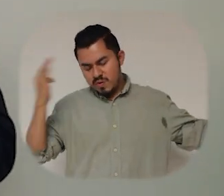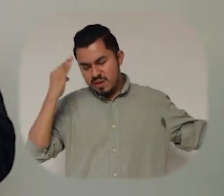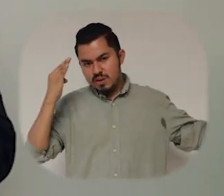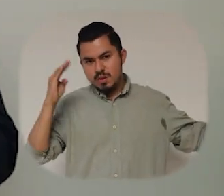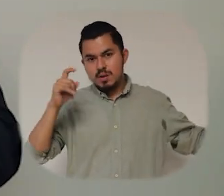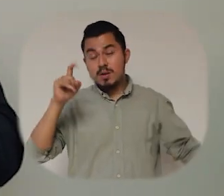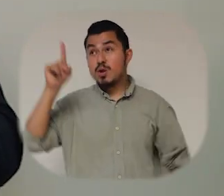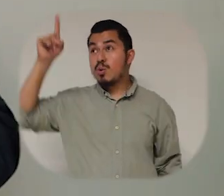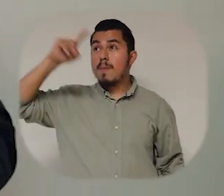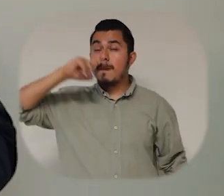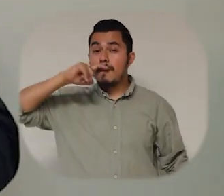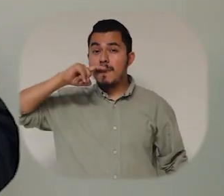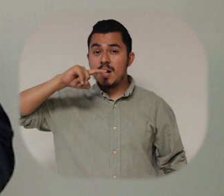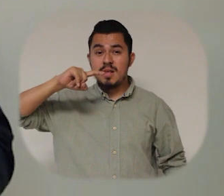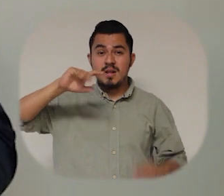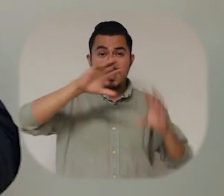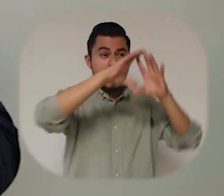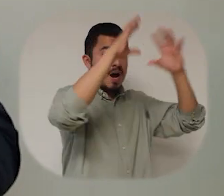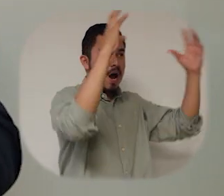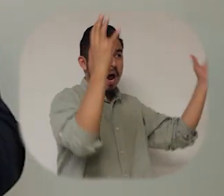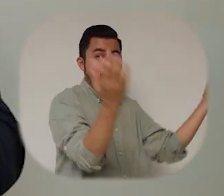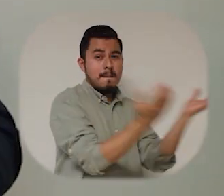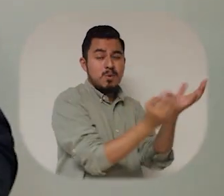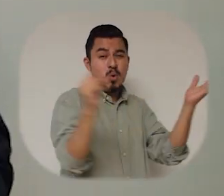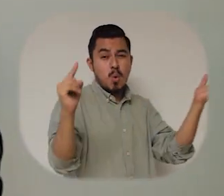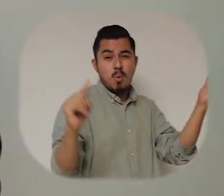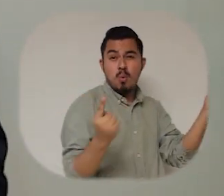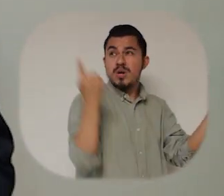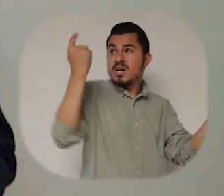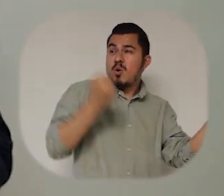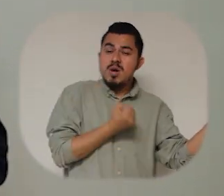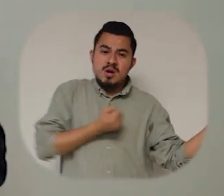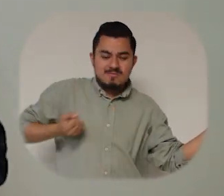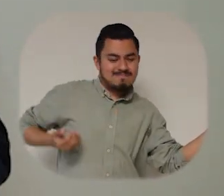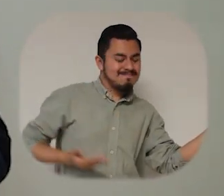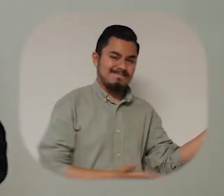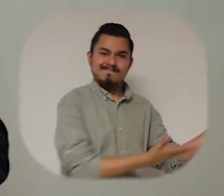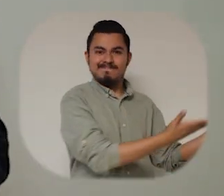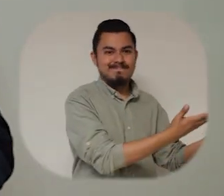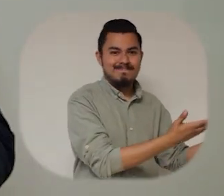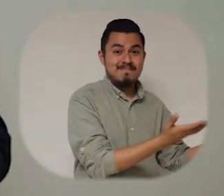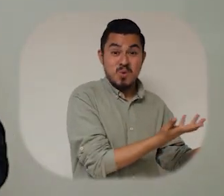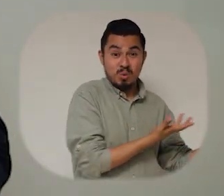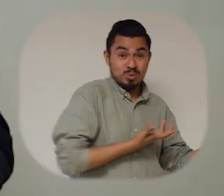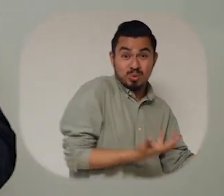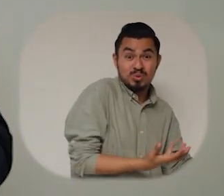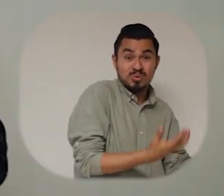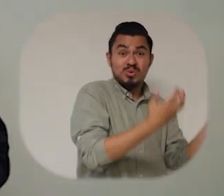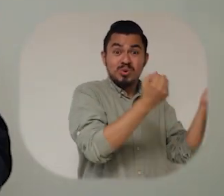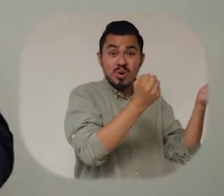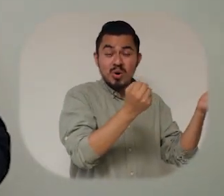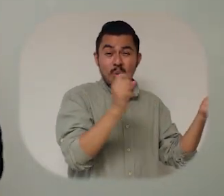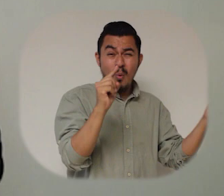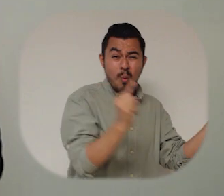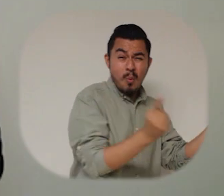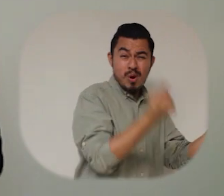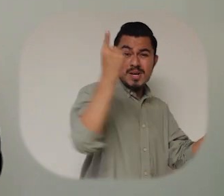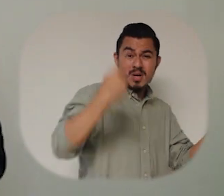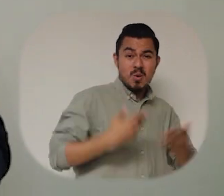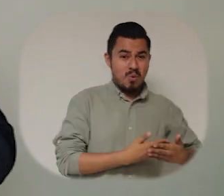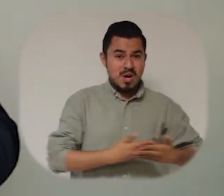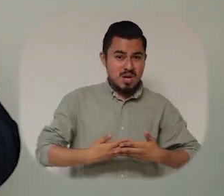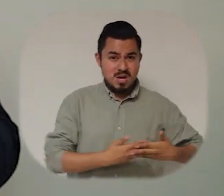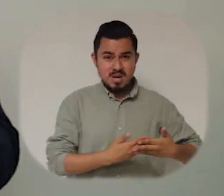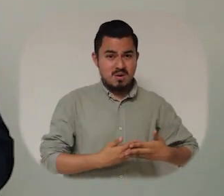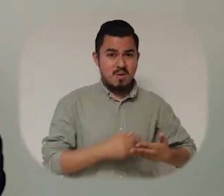Dios Padre, para salvarnos a nosotros, envió a su Hijo unigénito y lo abandonó para eso. Ese que es el unigénito fue abandonado